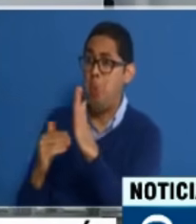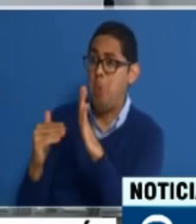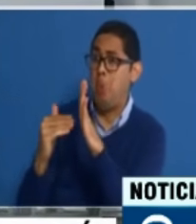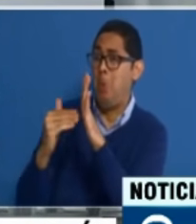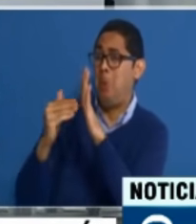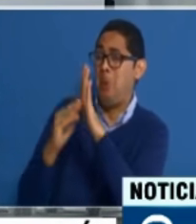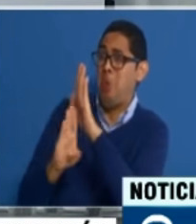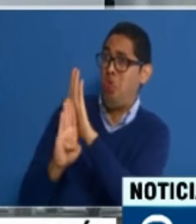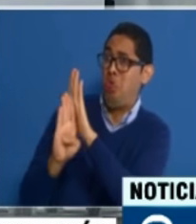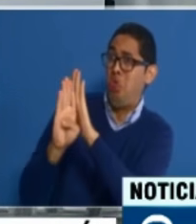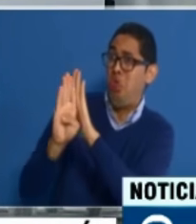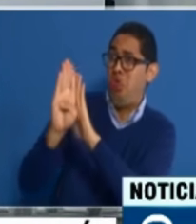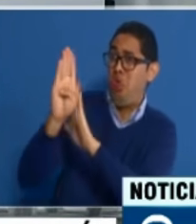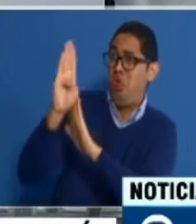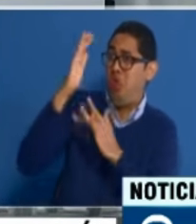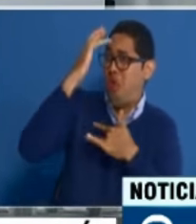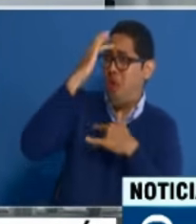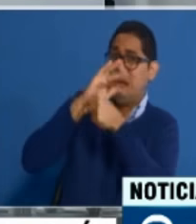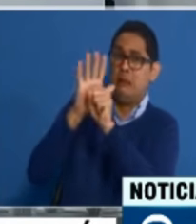Tenemos que cuidarnos de eso.